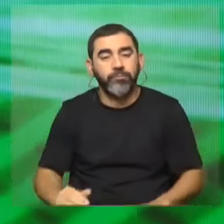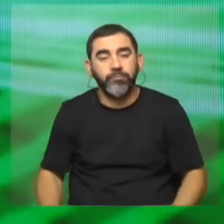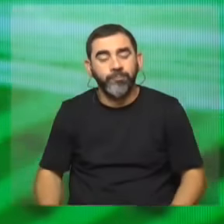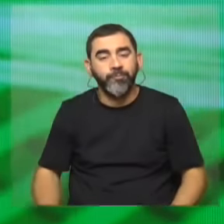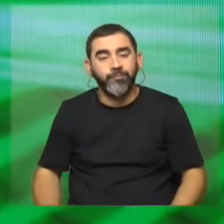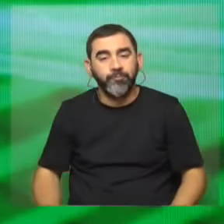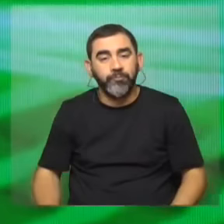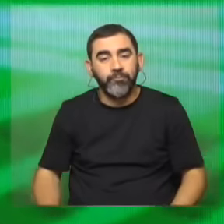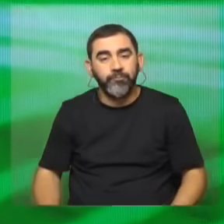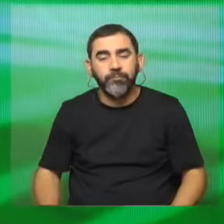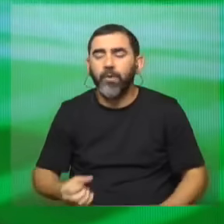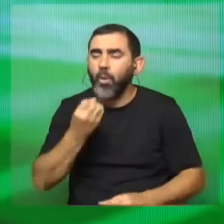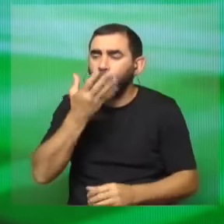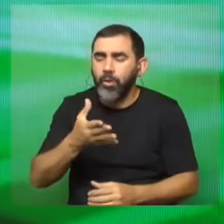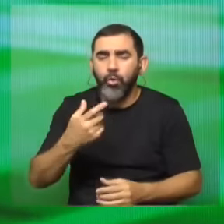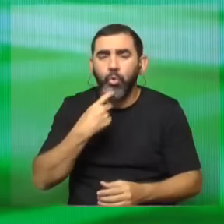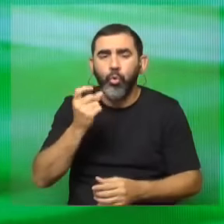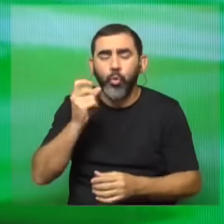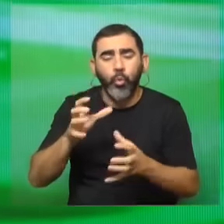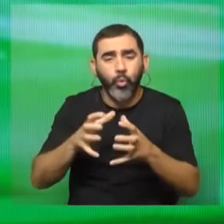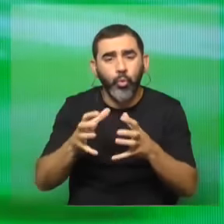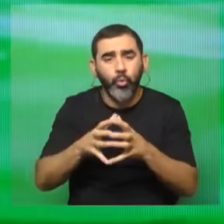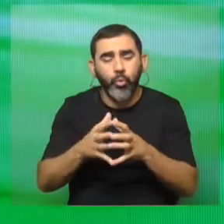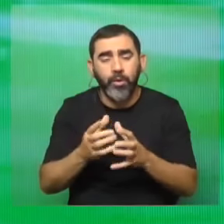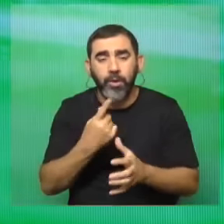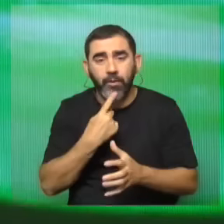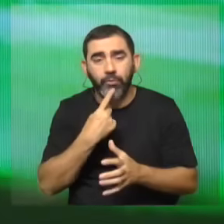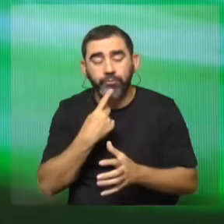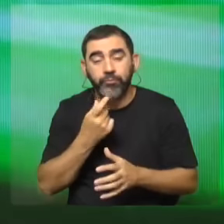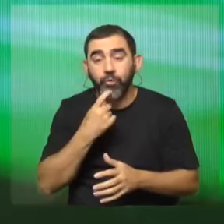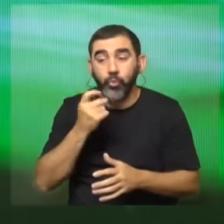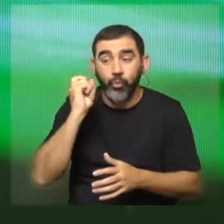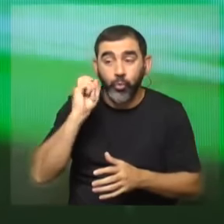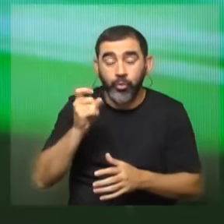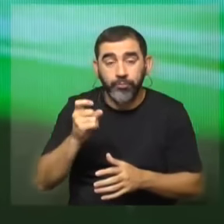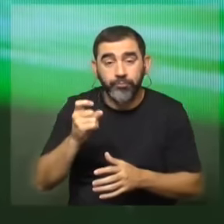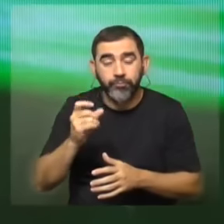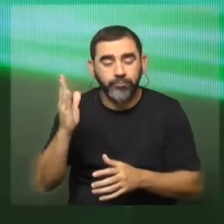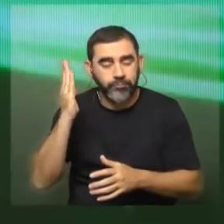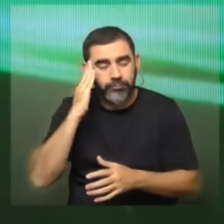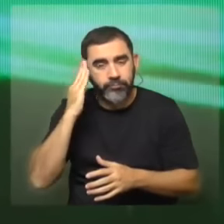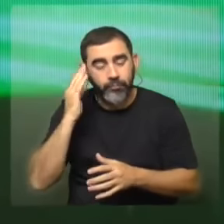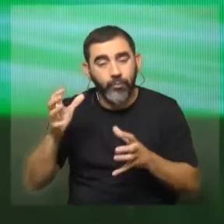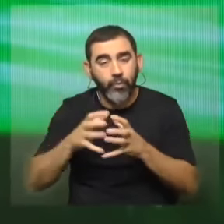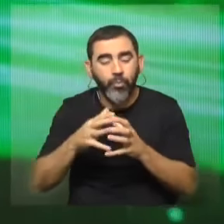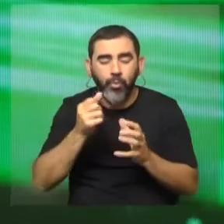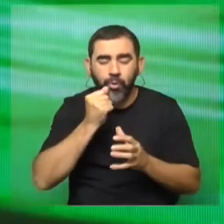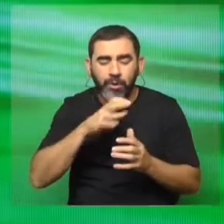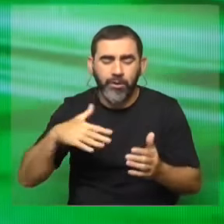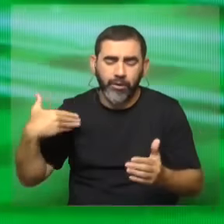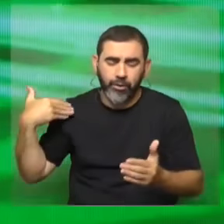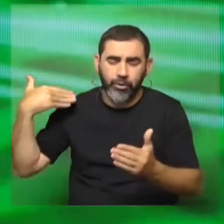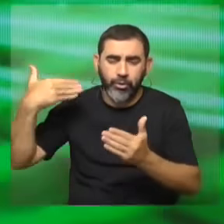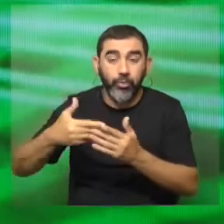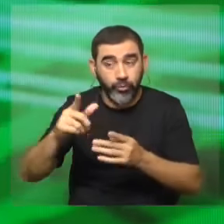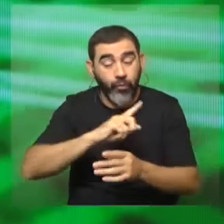creo que está muy bien que eso le hace bien al partido Colorado mire el partido Colorado que es un partido como todos sabemos con mucha historia porque eso es una